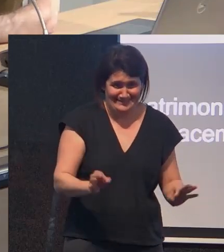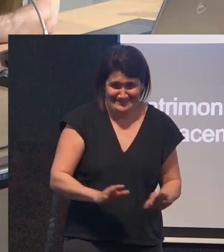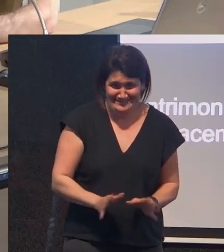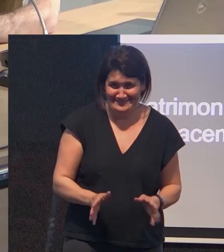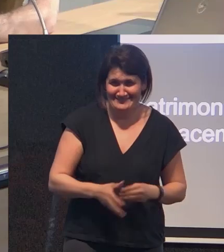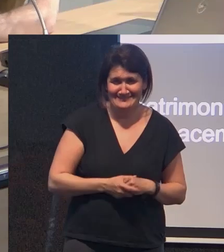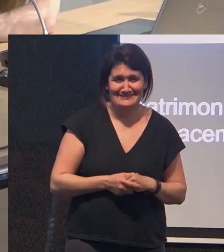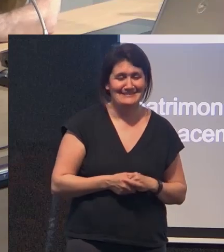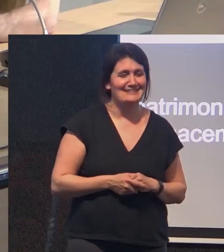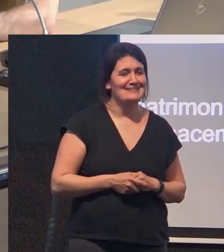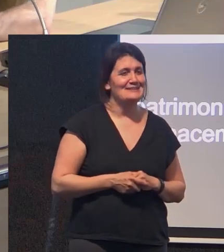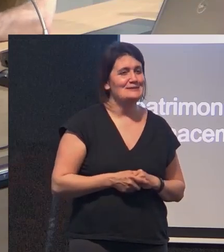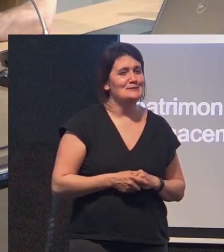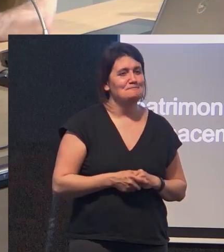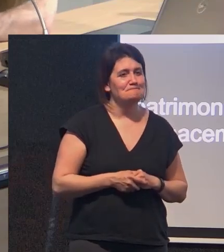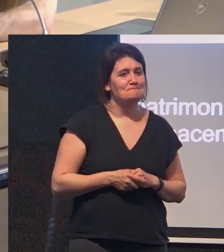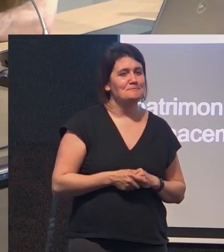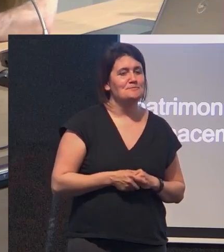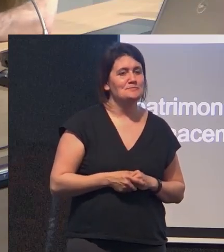parte importante.